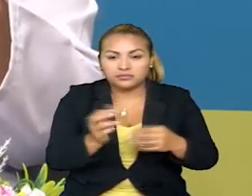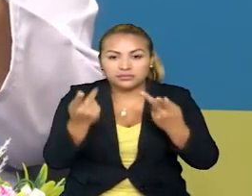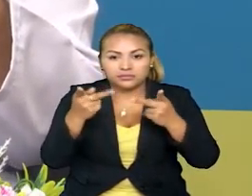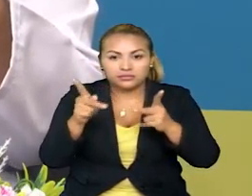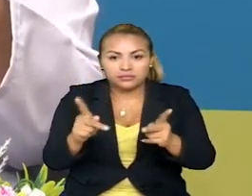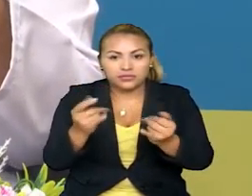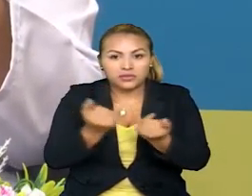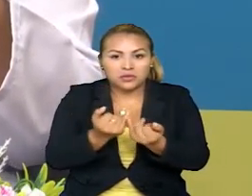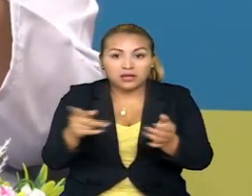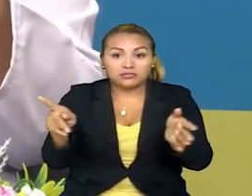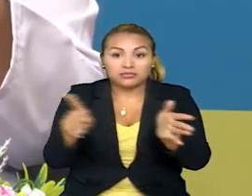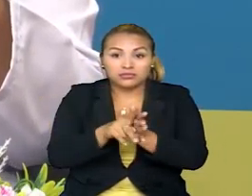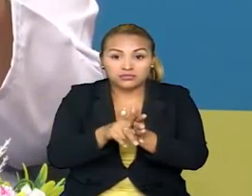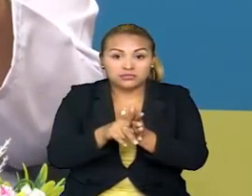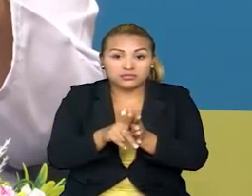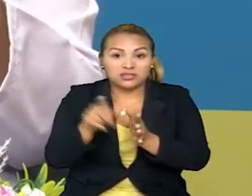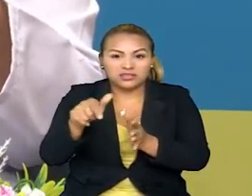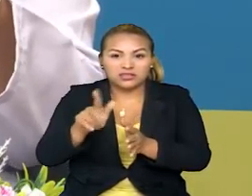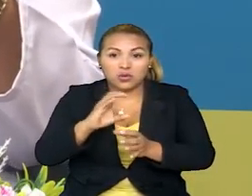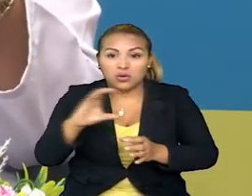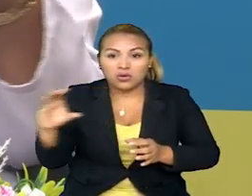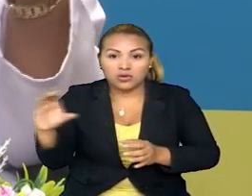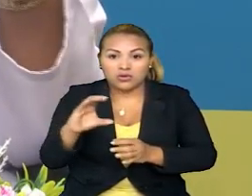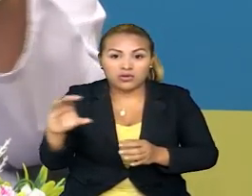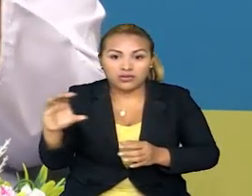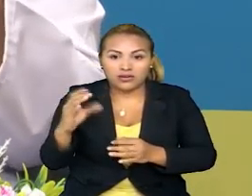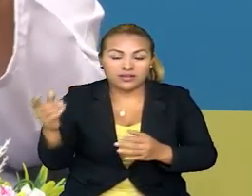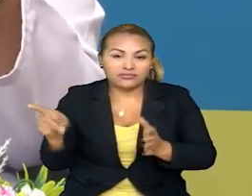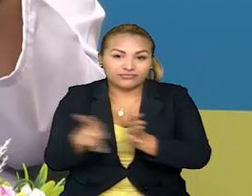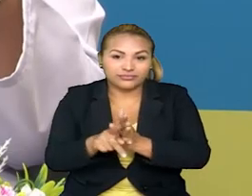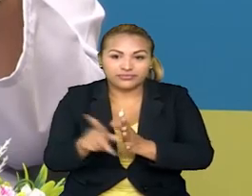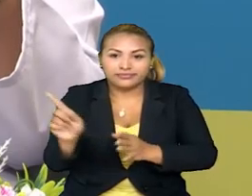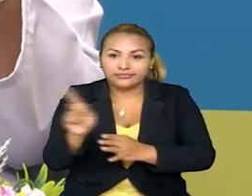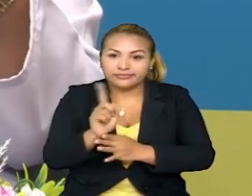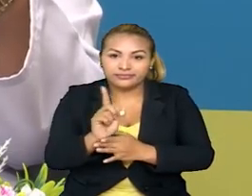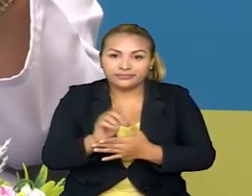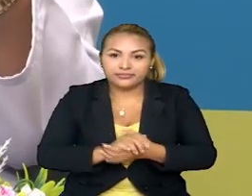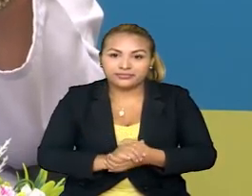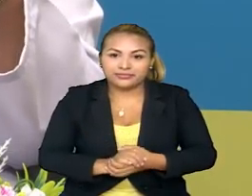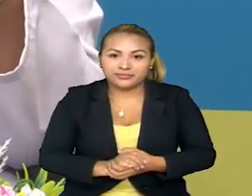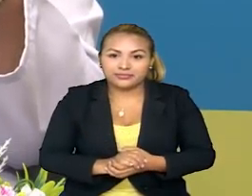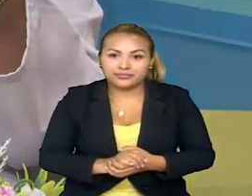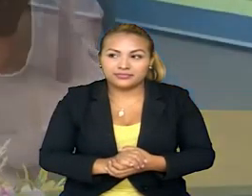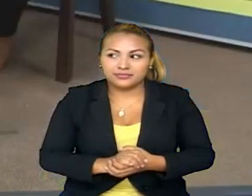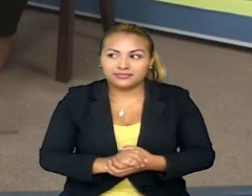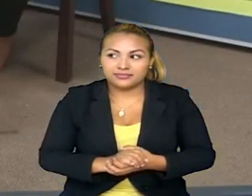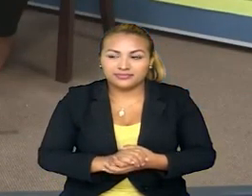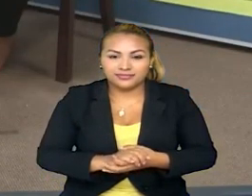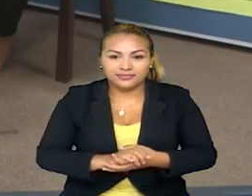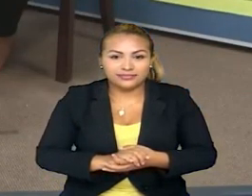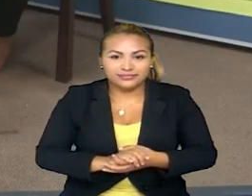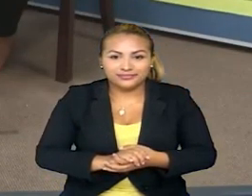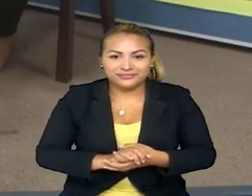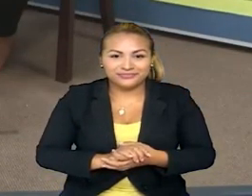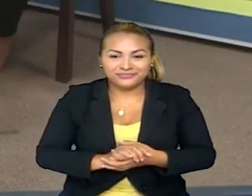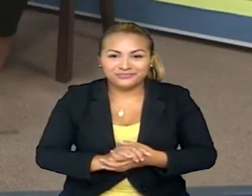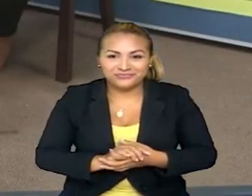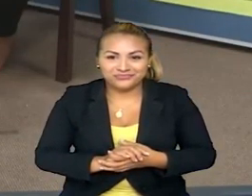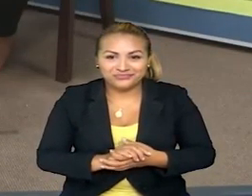tenemos prohibido el consumo de gaseosas y a veces yo digo mi papá se pasa pero analizando